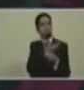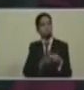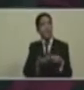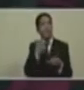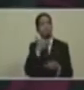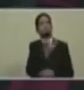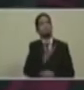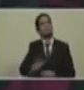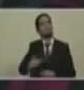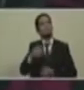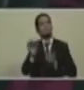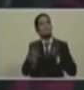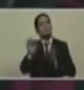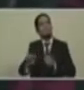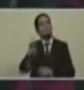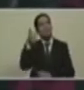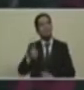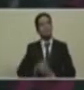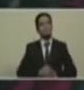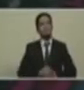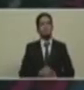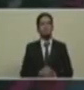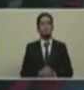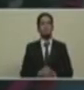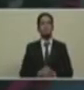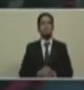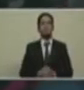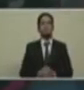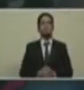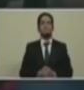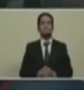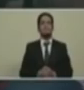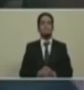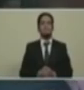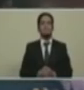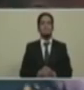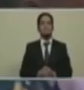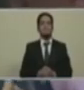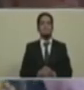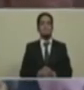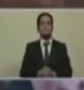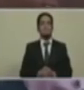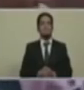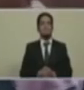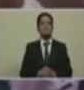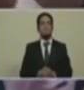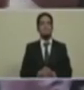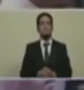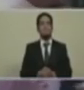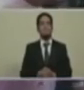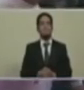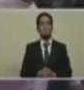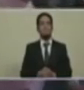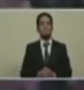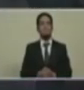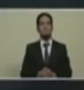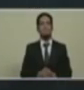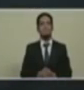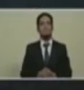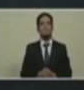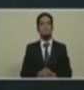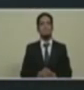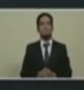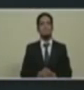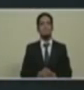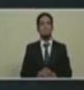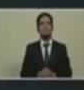que fue reelecto hace un par de, fue electo hace un par de días, dar un discurso fijando su